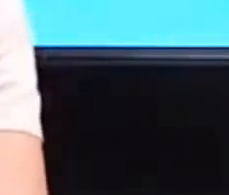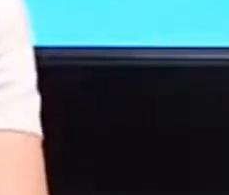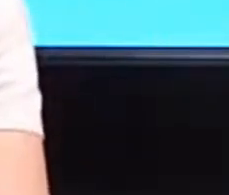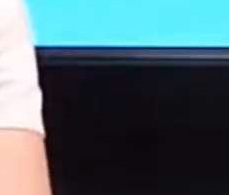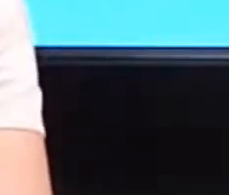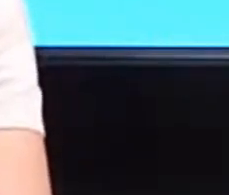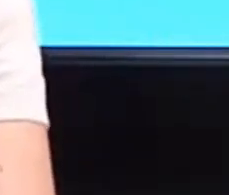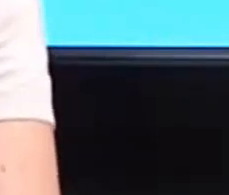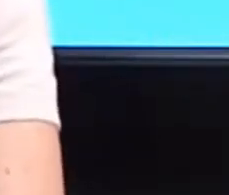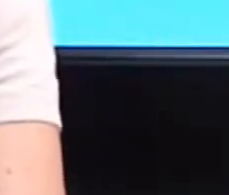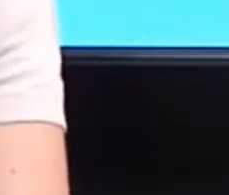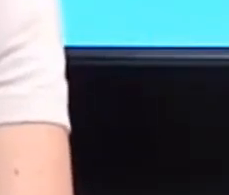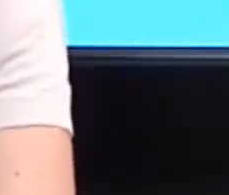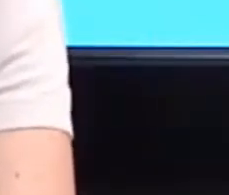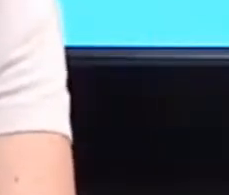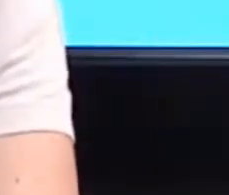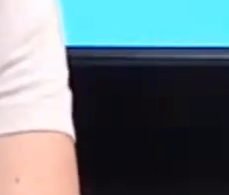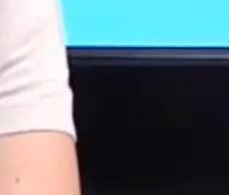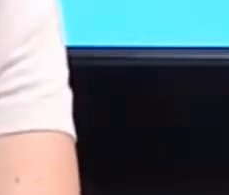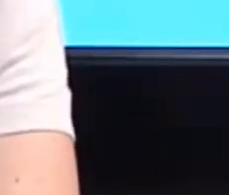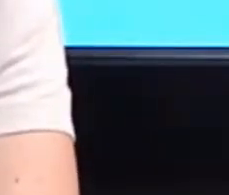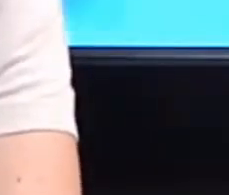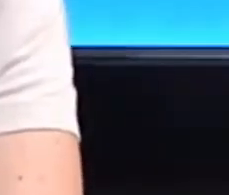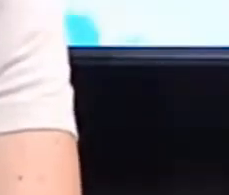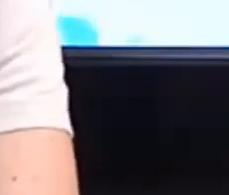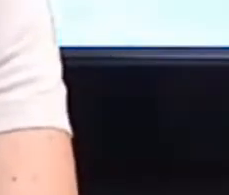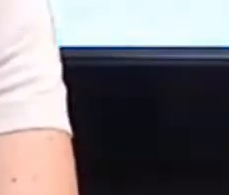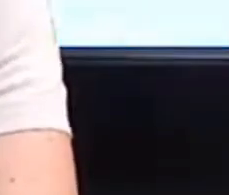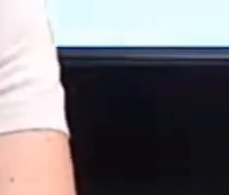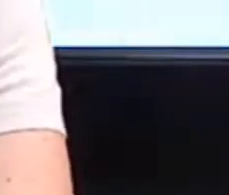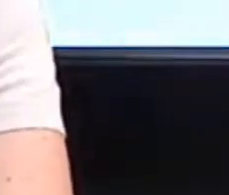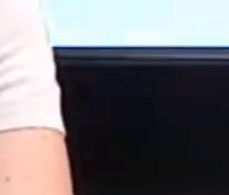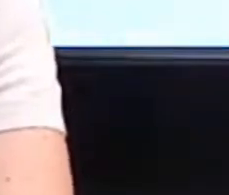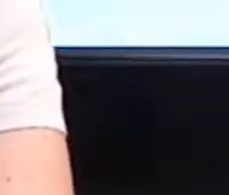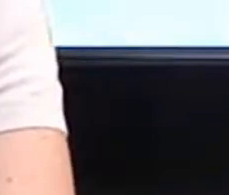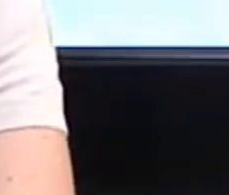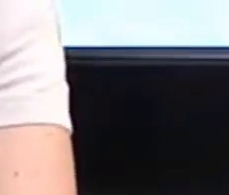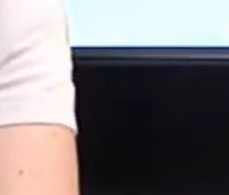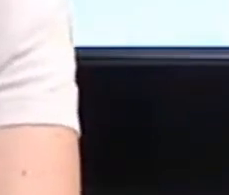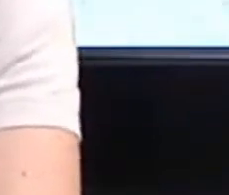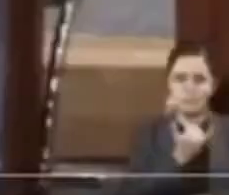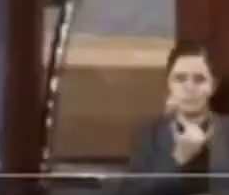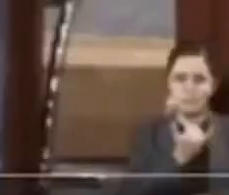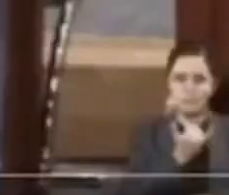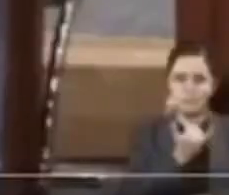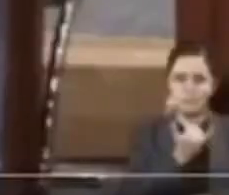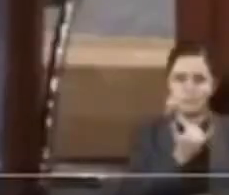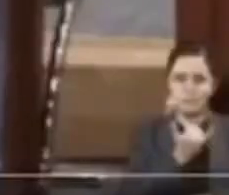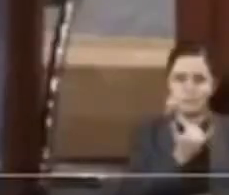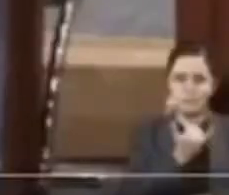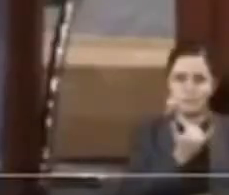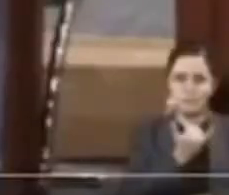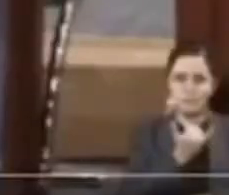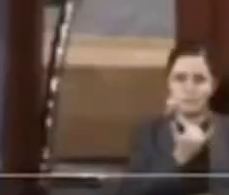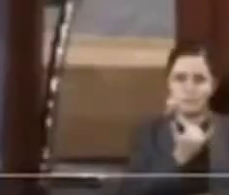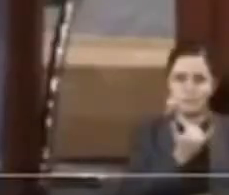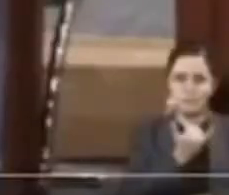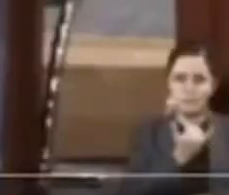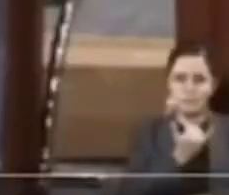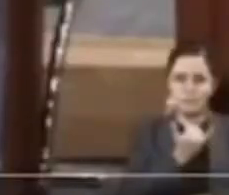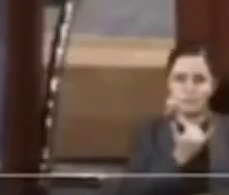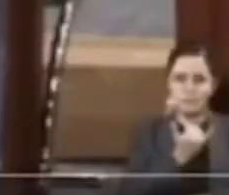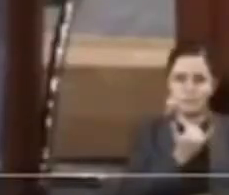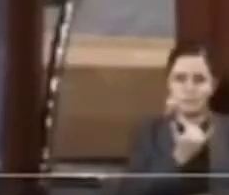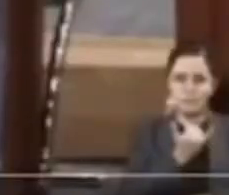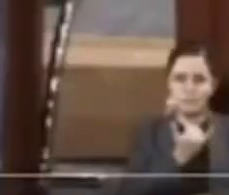nunca he llorado de esa manera entonces me conmueve porque imagínense o sea dirigirse así hacia